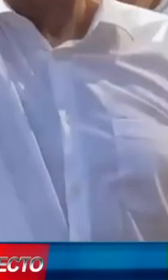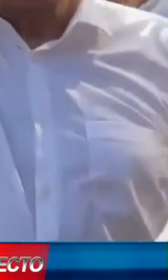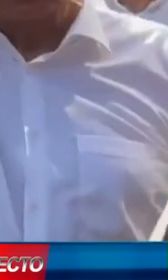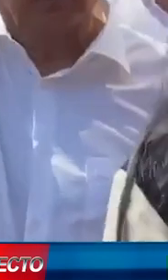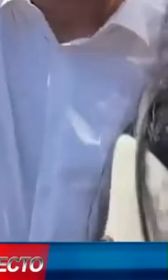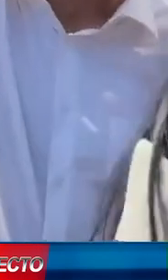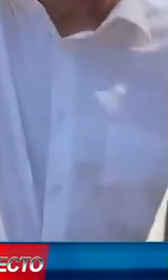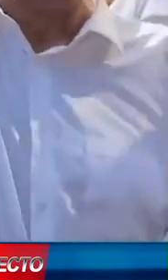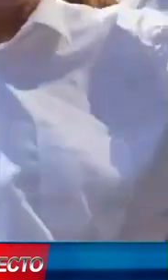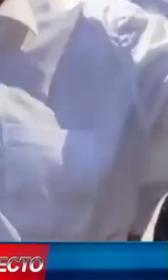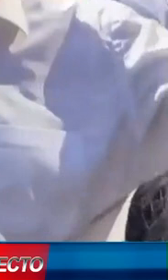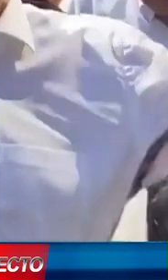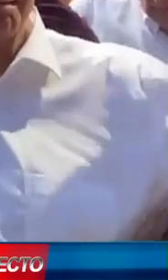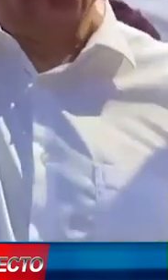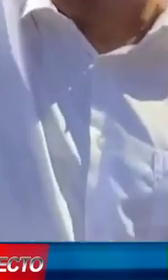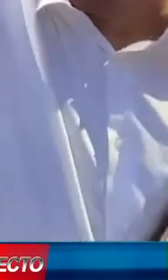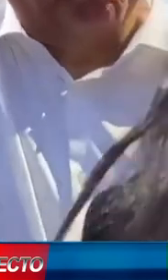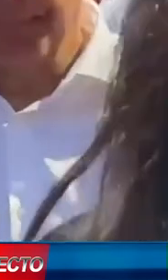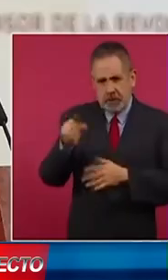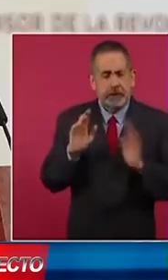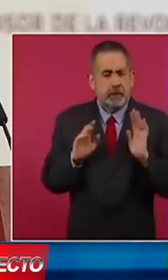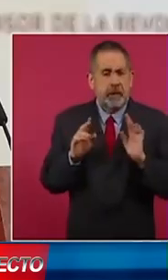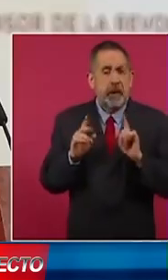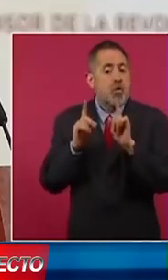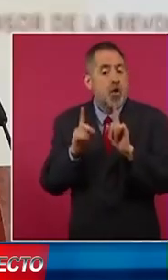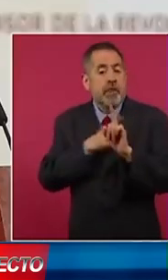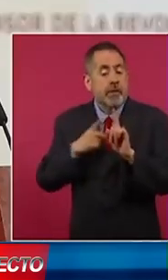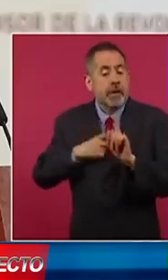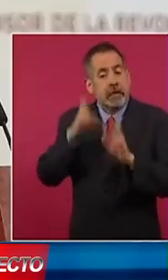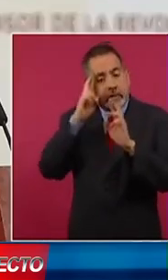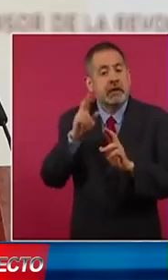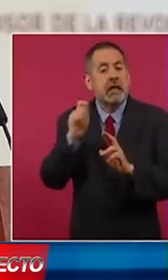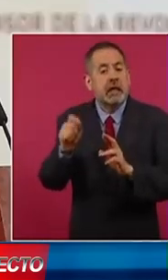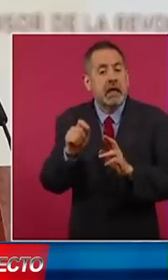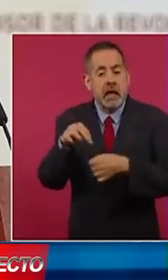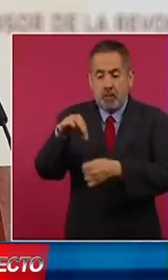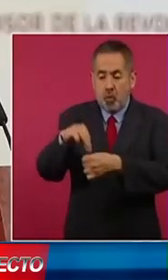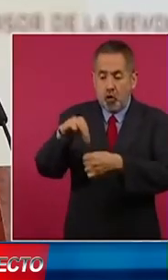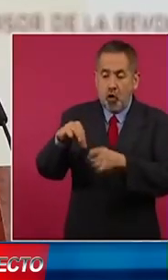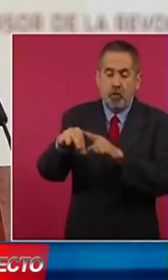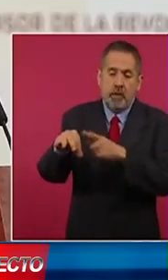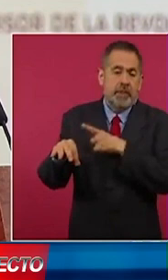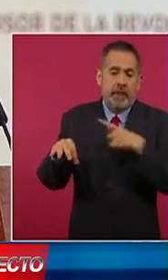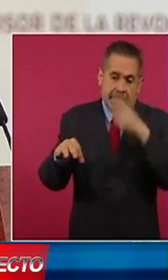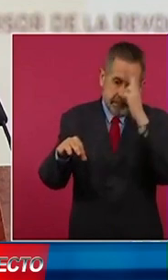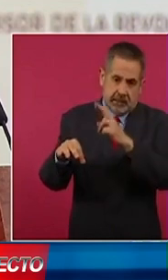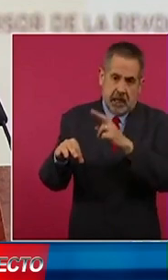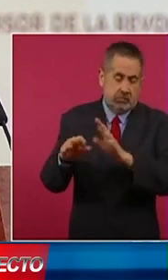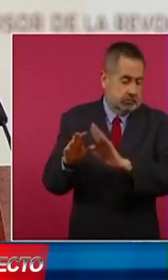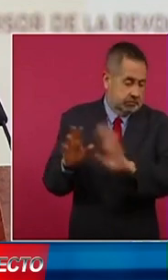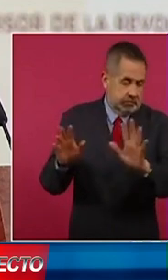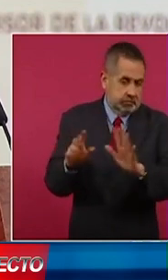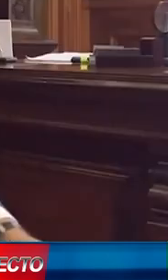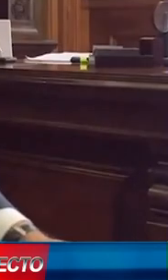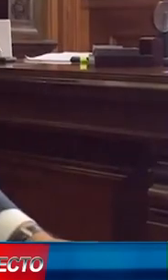El caso de la toma de decisiones en contra de empresas privadas que tienen contratos con el gobierno, hay que ponerle la lupa porque